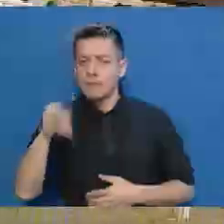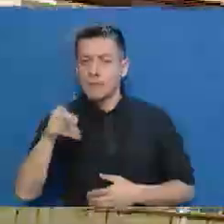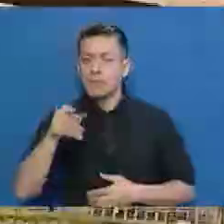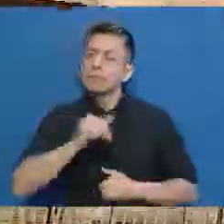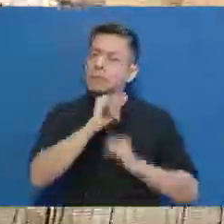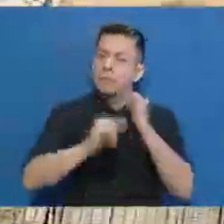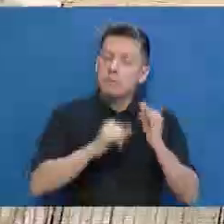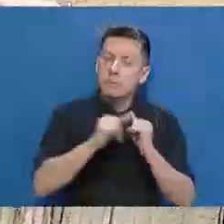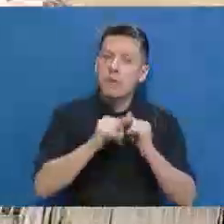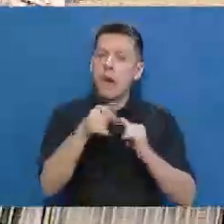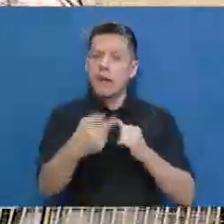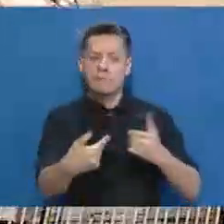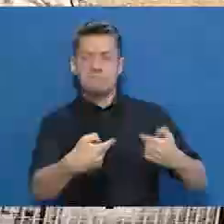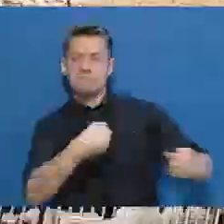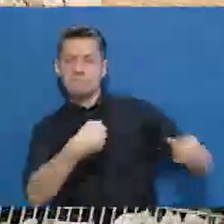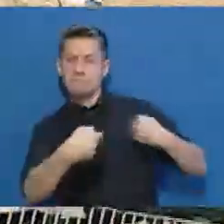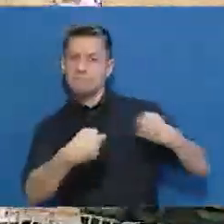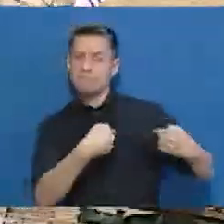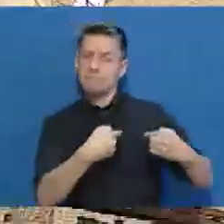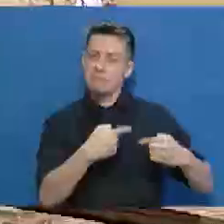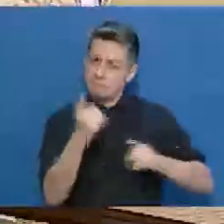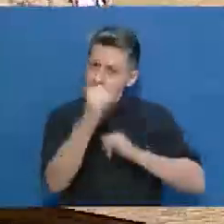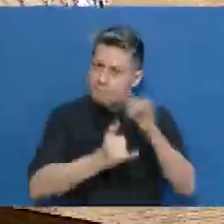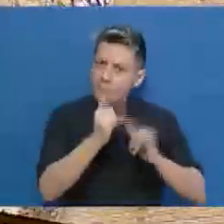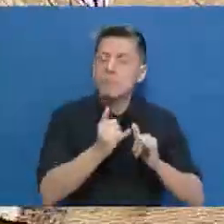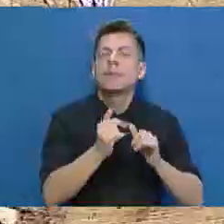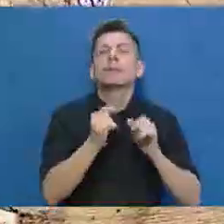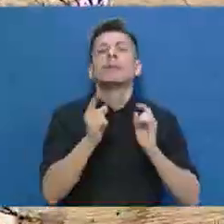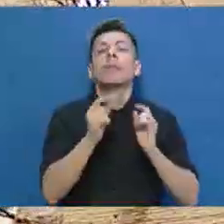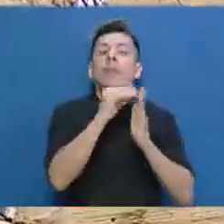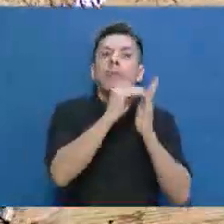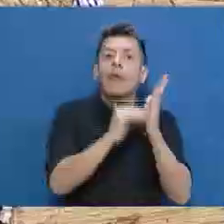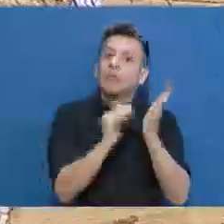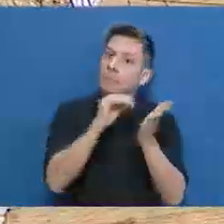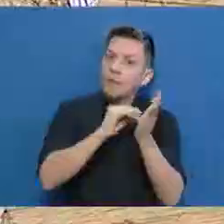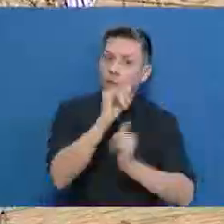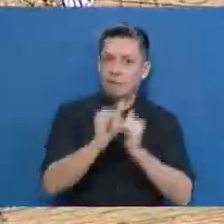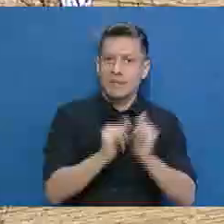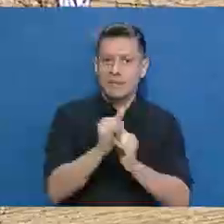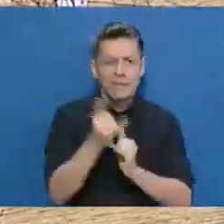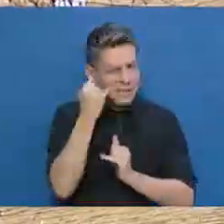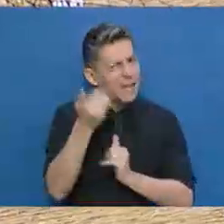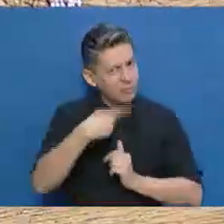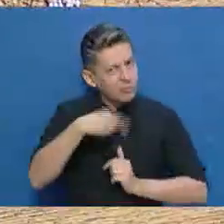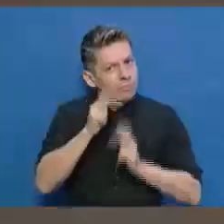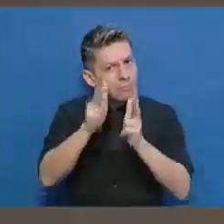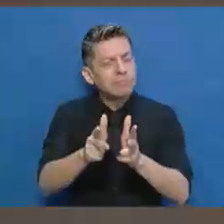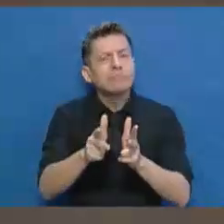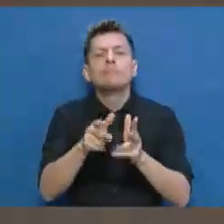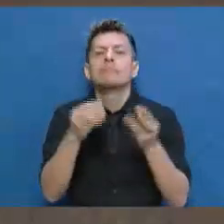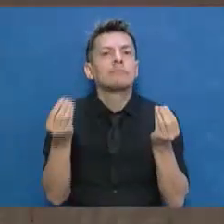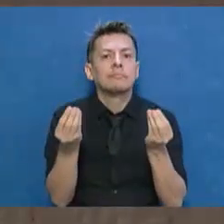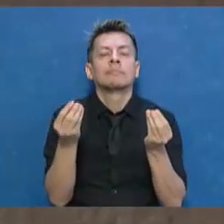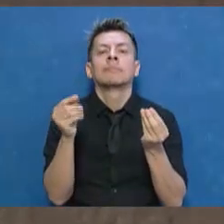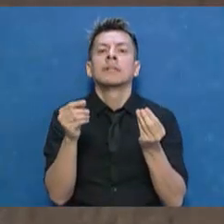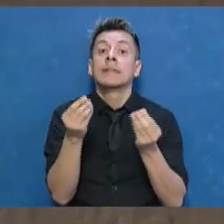poco a chicanas, también aportó algunos datos que en algún momento nosotros también los hemos dado, que tiene que ver con